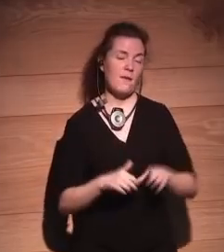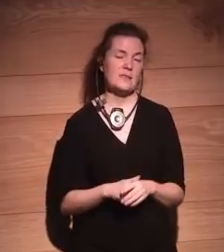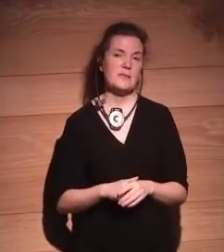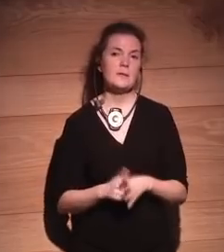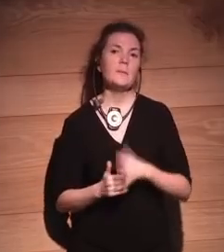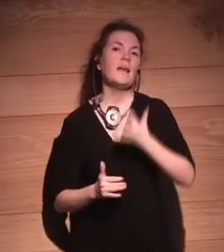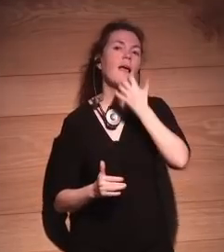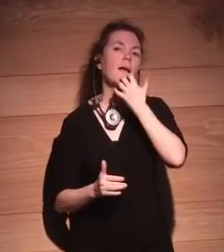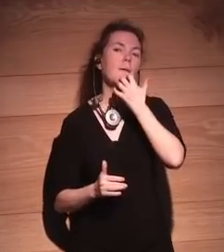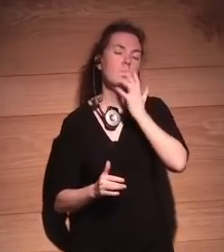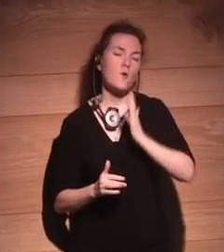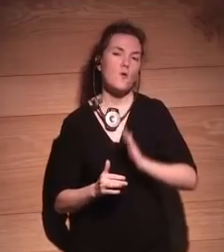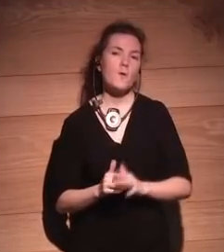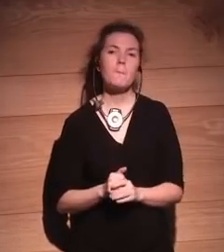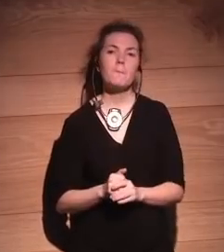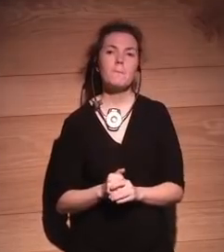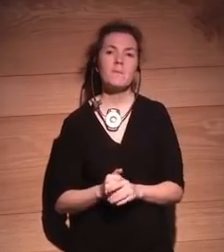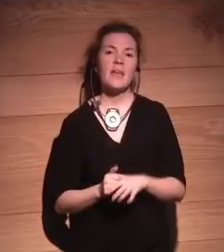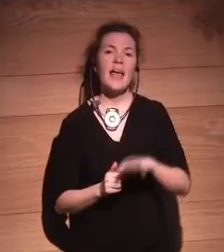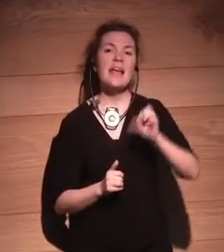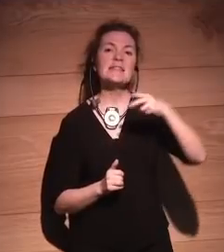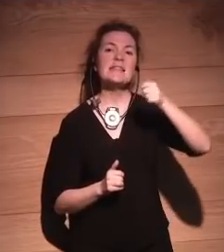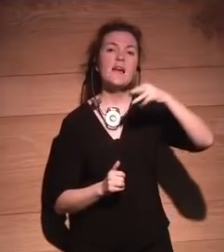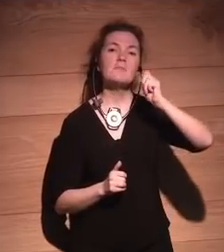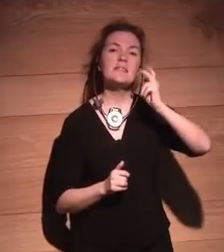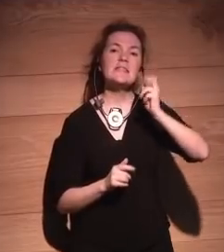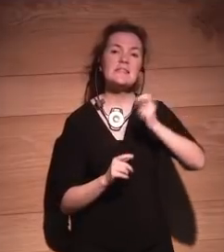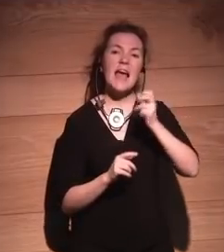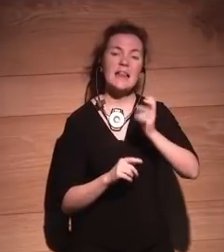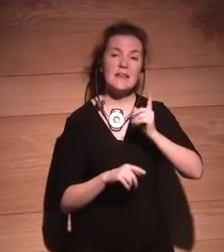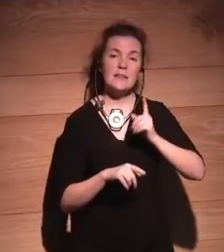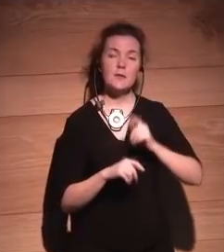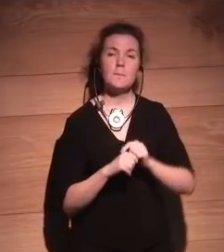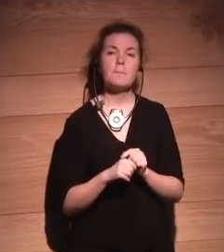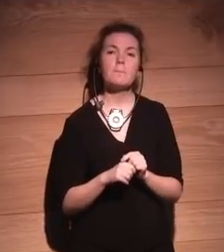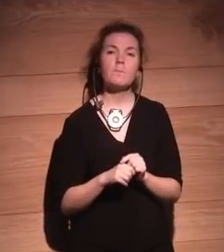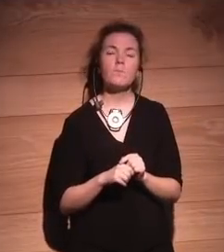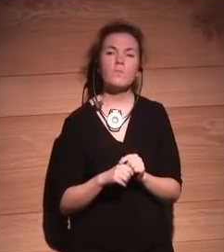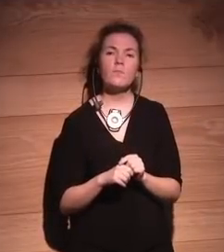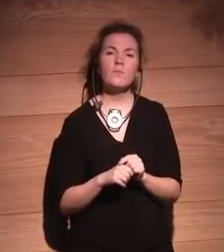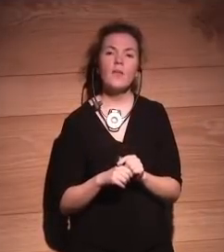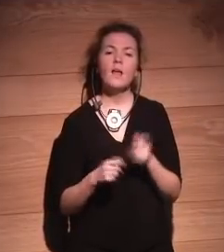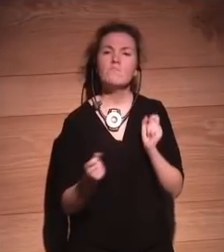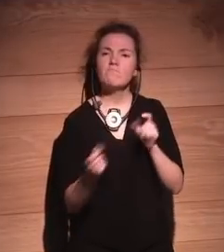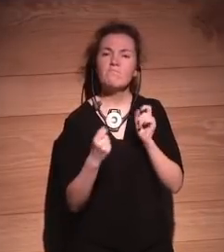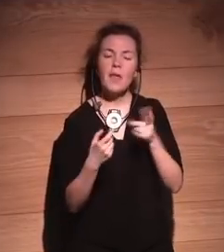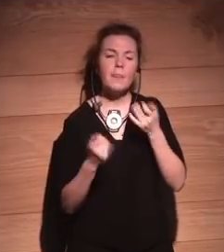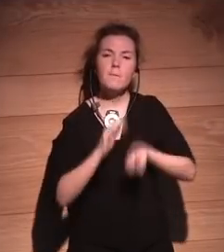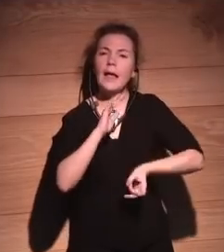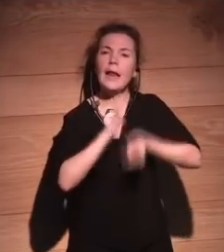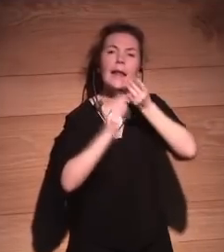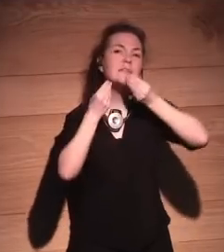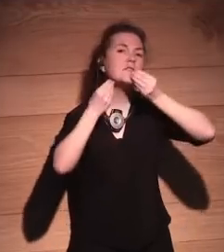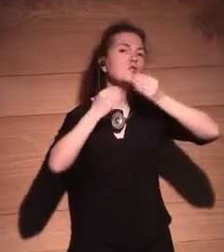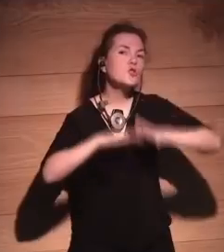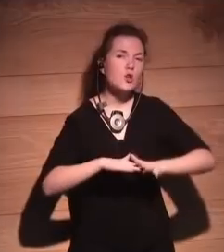Por ejemplo, Snapchat decía, pues tenéis que crear stories